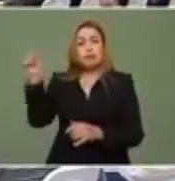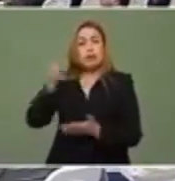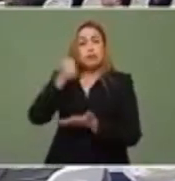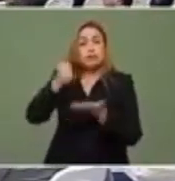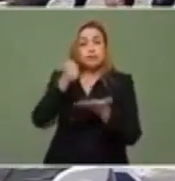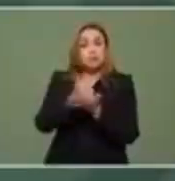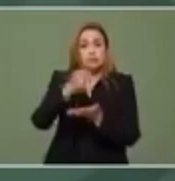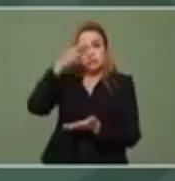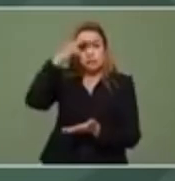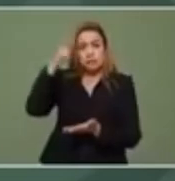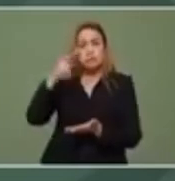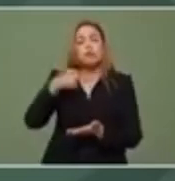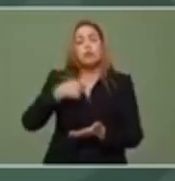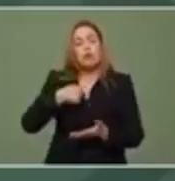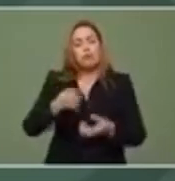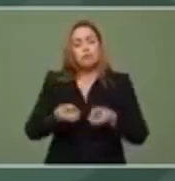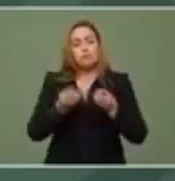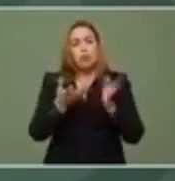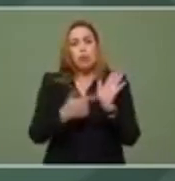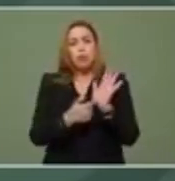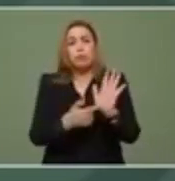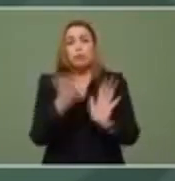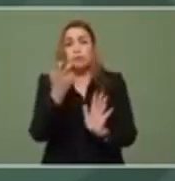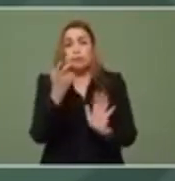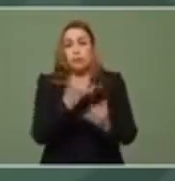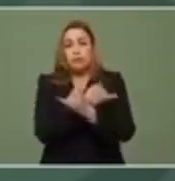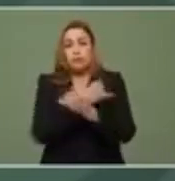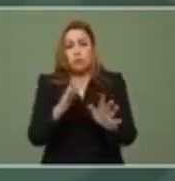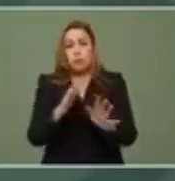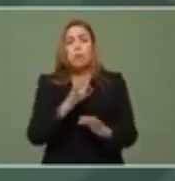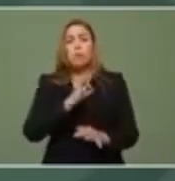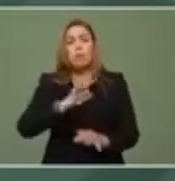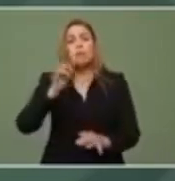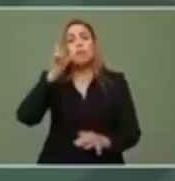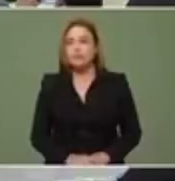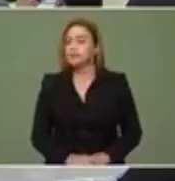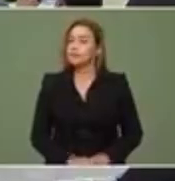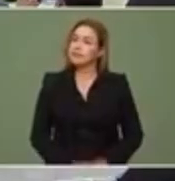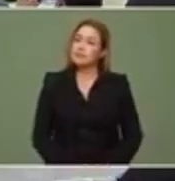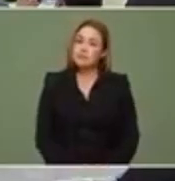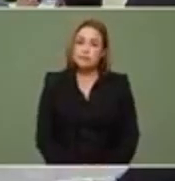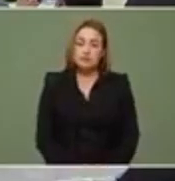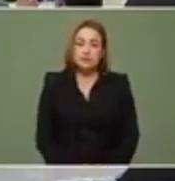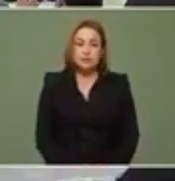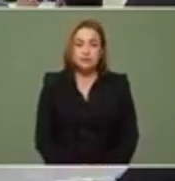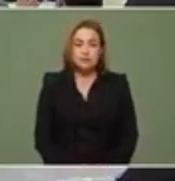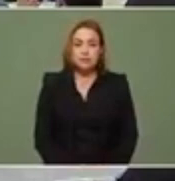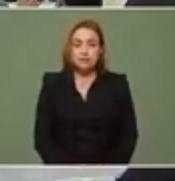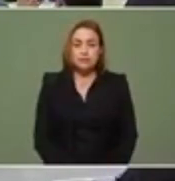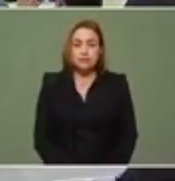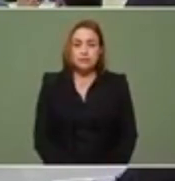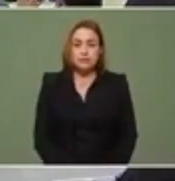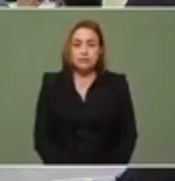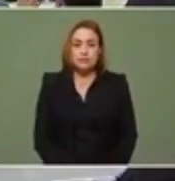se necesita trabajar de manera conjunta para combatir la inseguridad y violencia en el país. Estamos